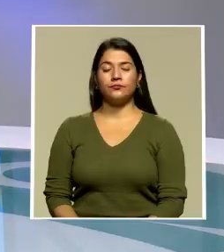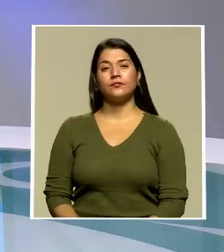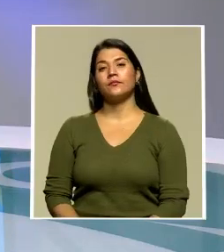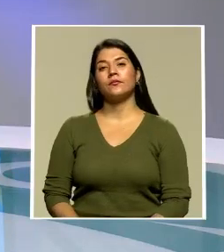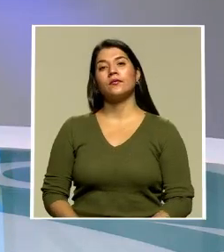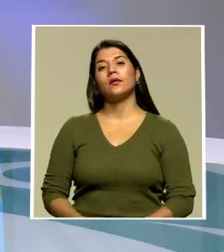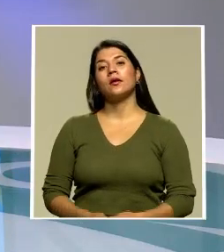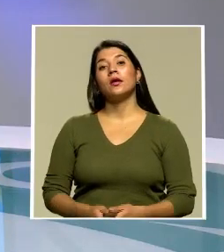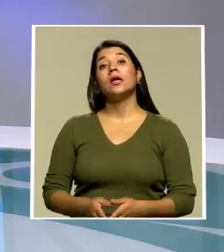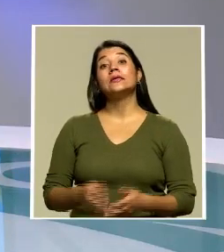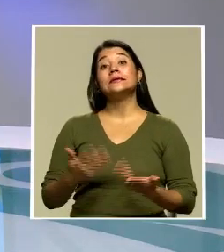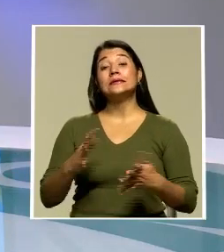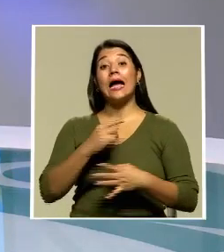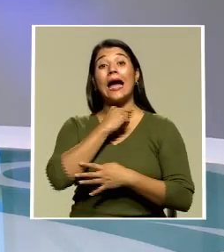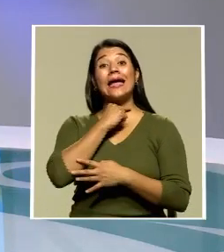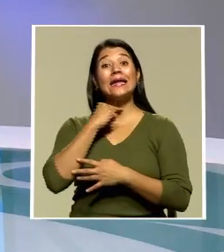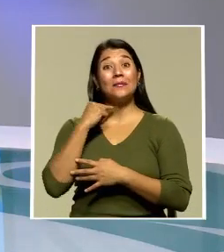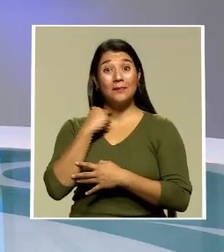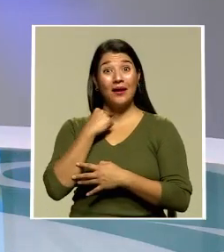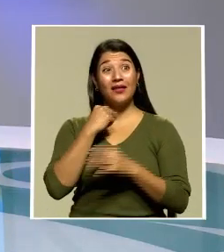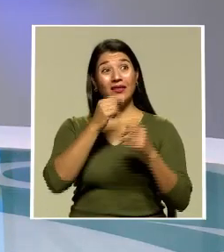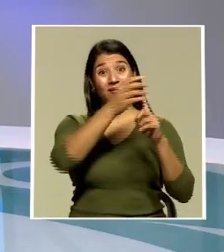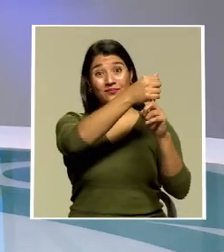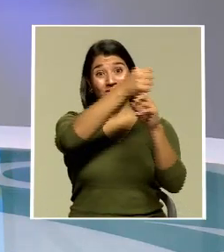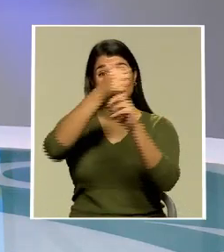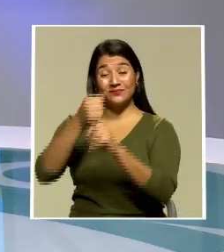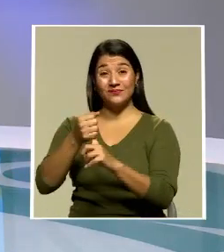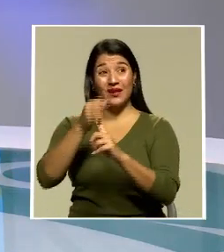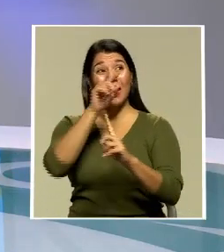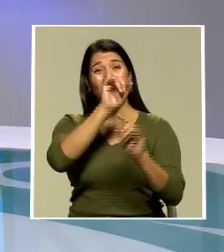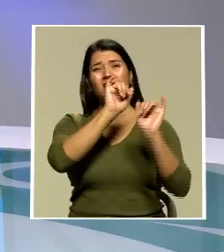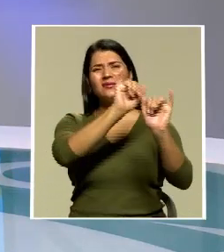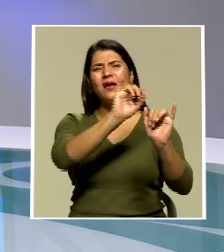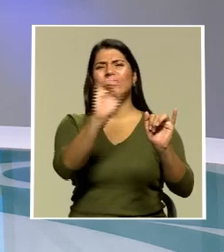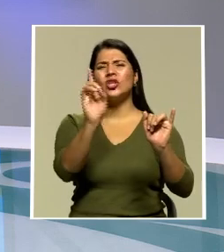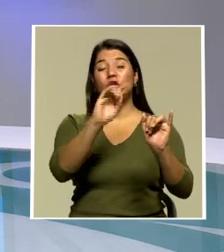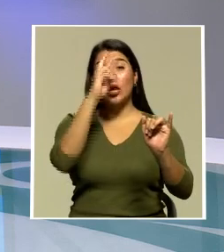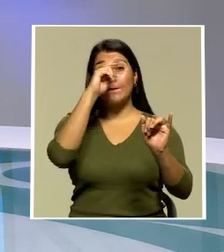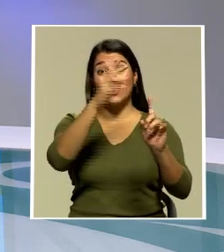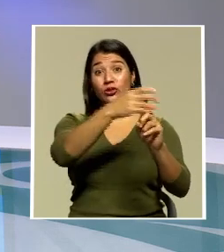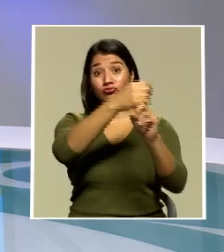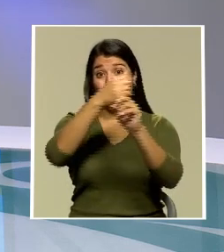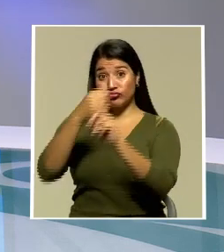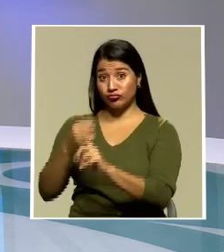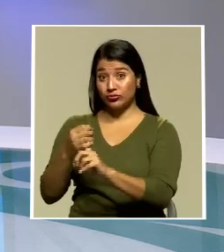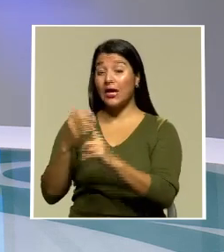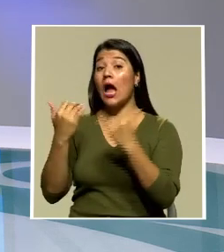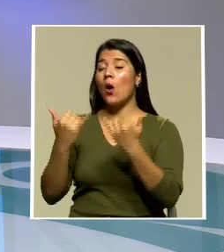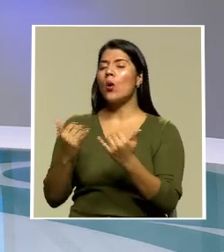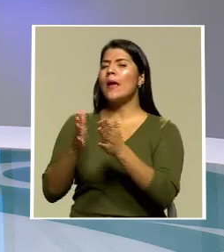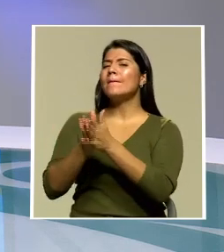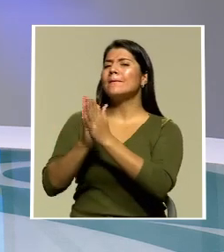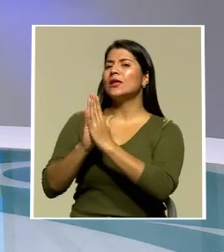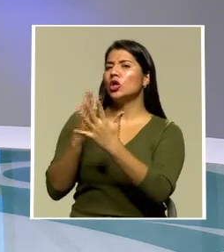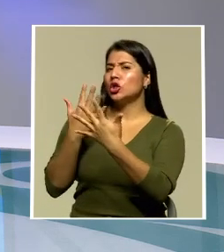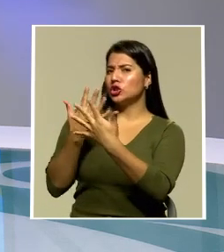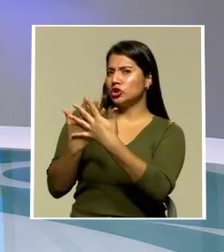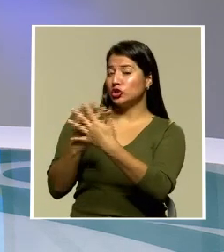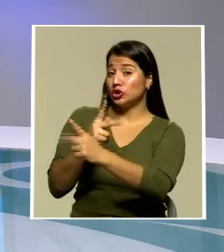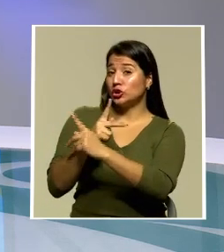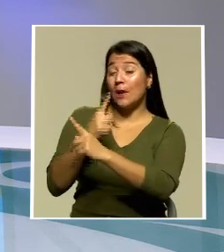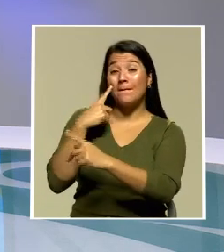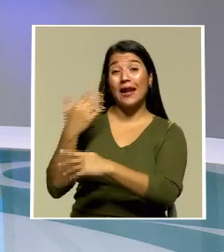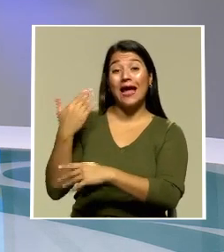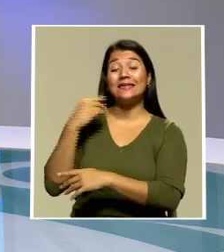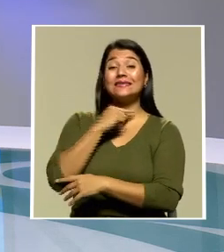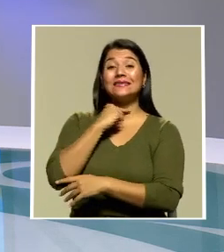Tras su extradición desde México, este viernes se realizó la audiencia donde la Fiscalía solicitó prisión preventiva para el ex sacerdote Mauricio